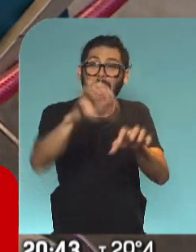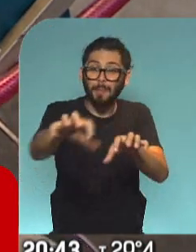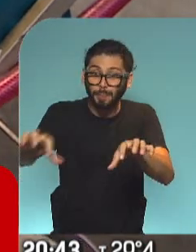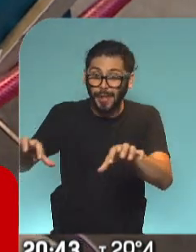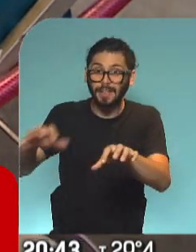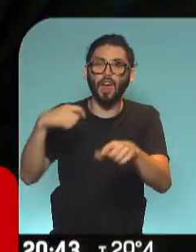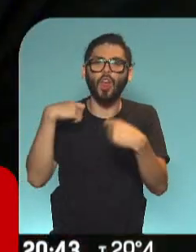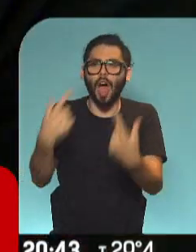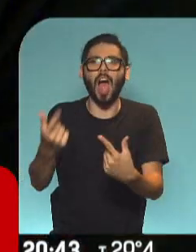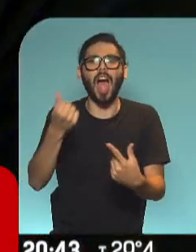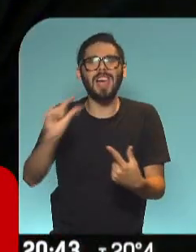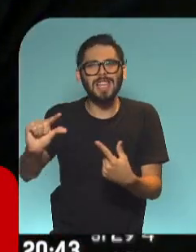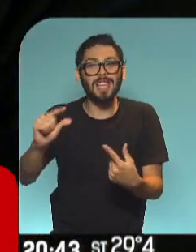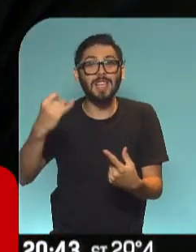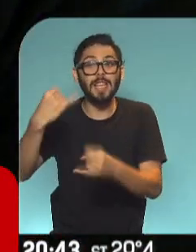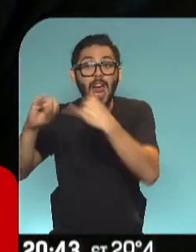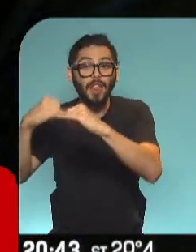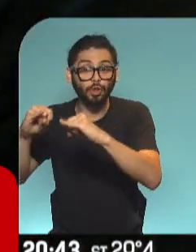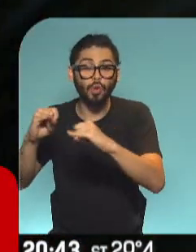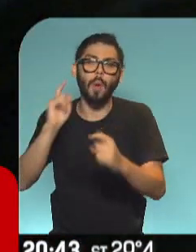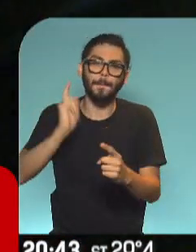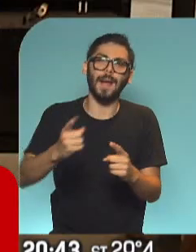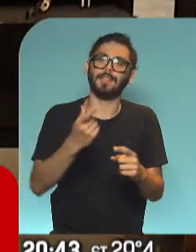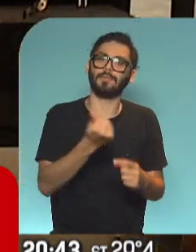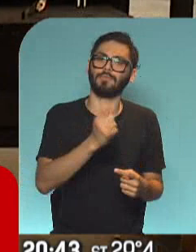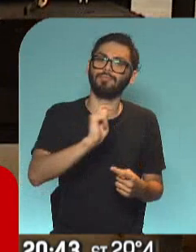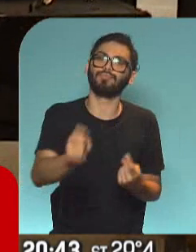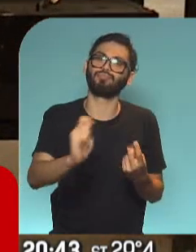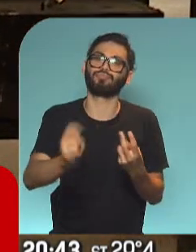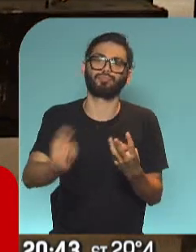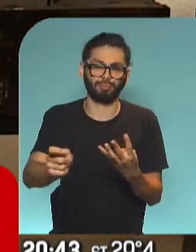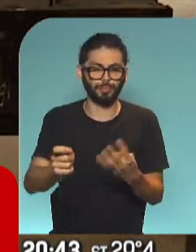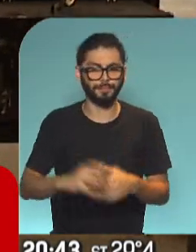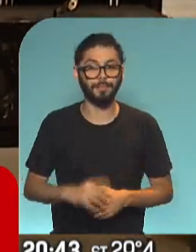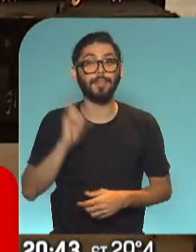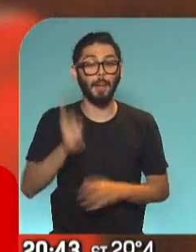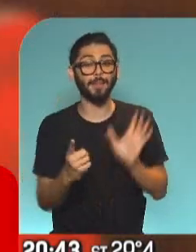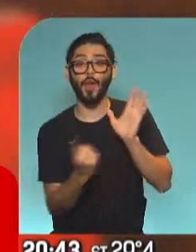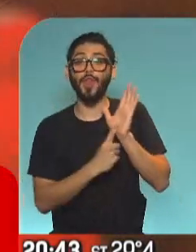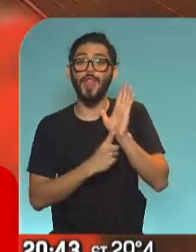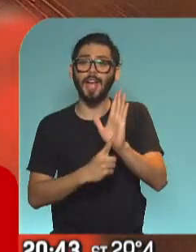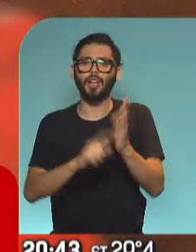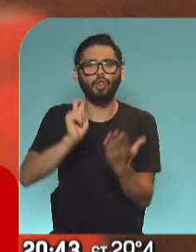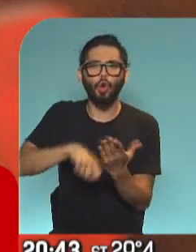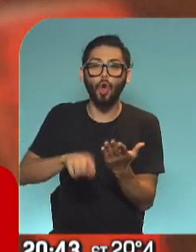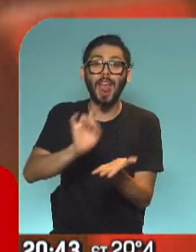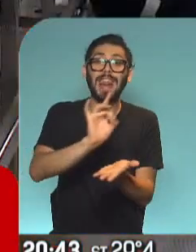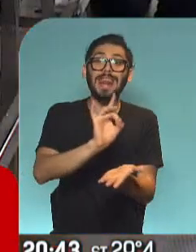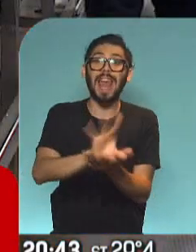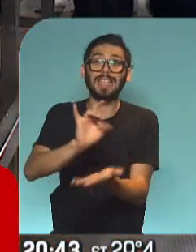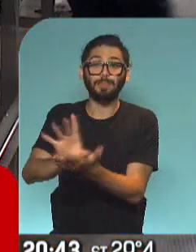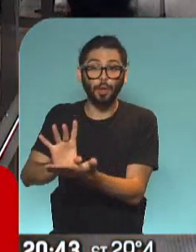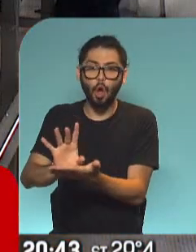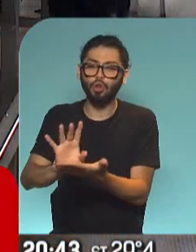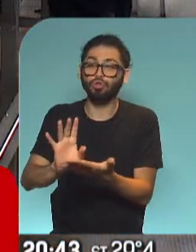tasas subsidiadas a los pequeños empresarios. También se implementó por decreto la prohibición de los despidos sin causa y la